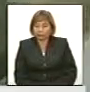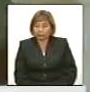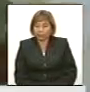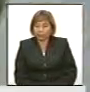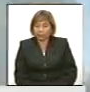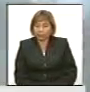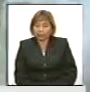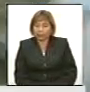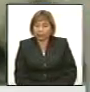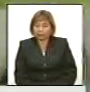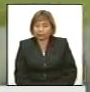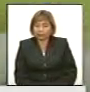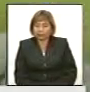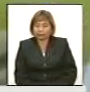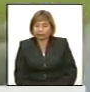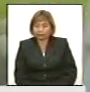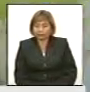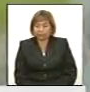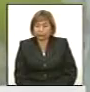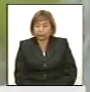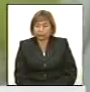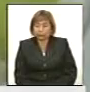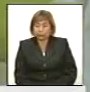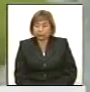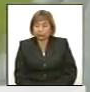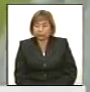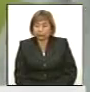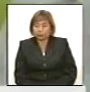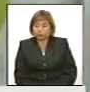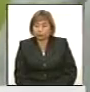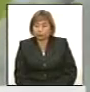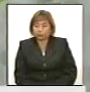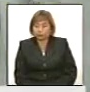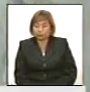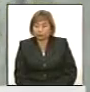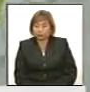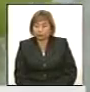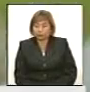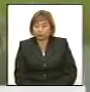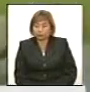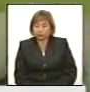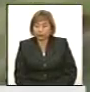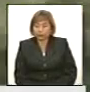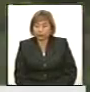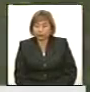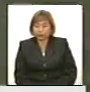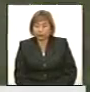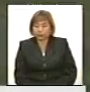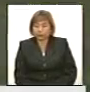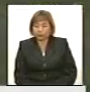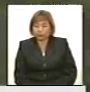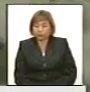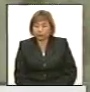Se supone que hace su yogur porque yo, como le digo a ustedes, desde enero. Sí, pero hay que hacer el mantenimiento.